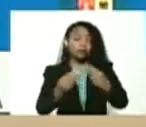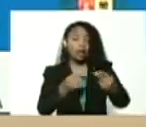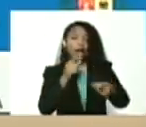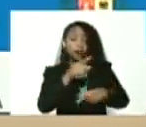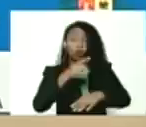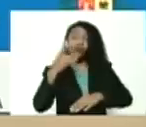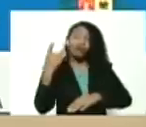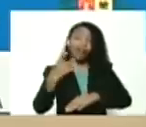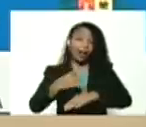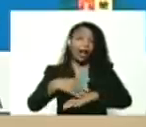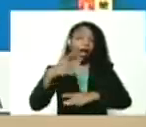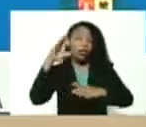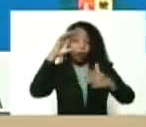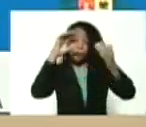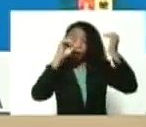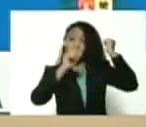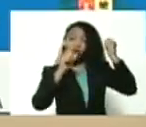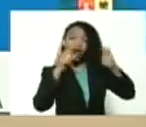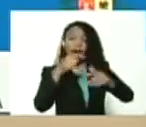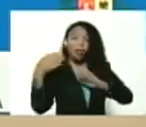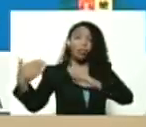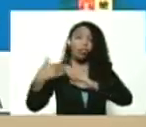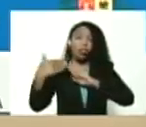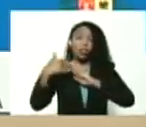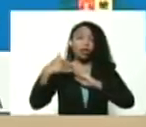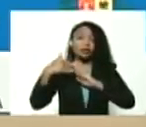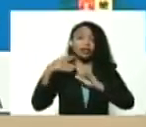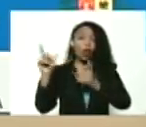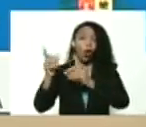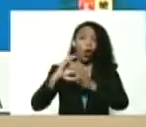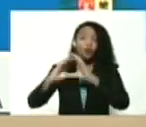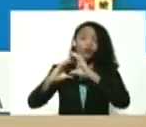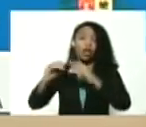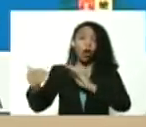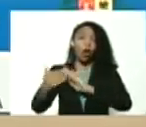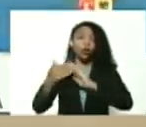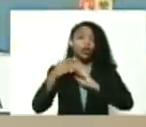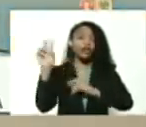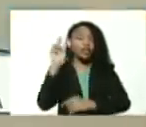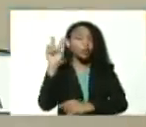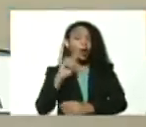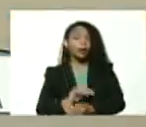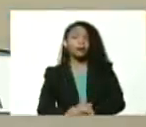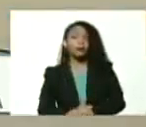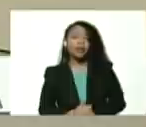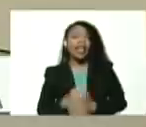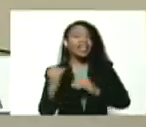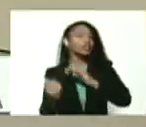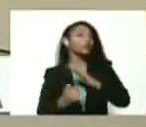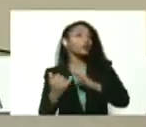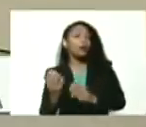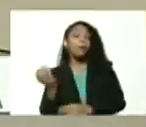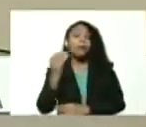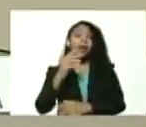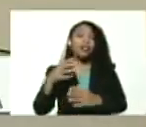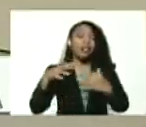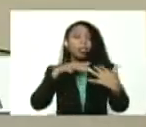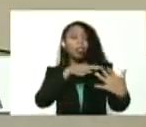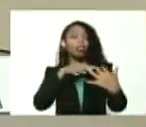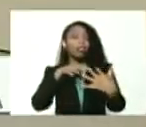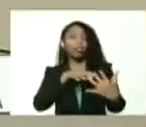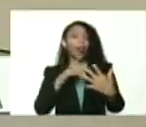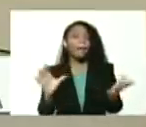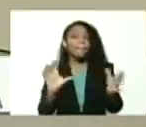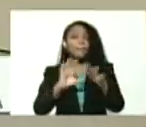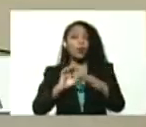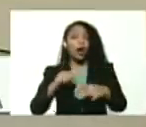grave, canciller, que es el linchamiento mediático contra Venezuela. Como un instrumento más de la guerra híbrida que hay contra el